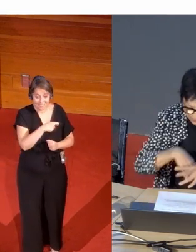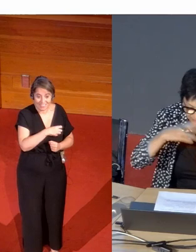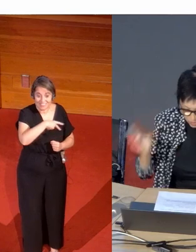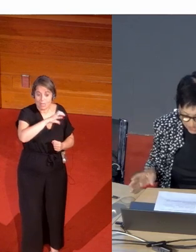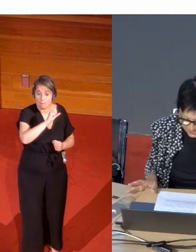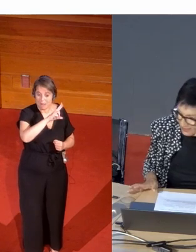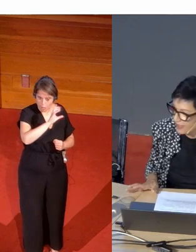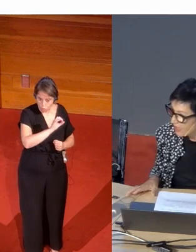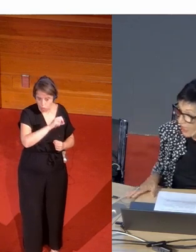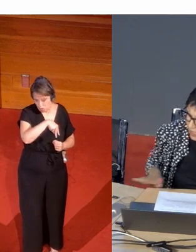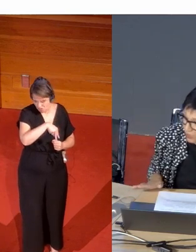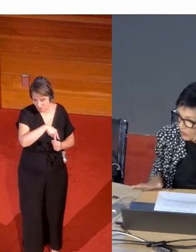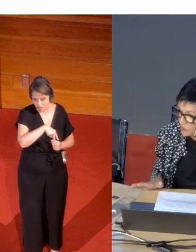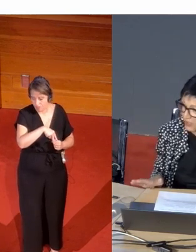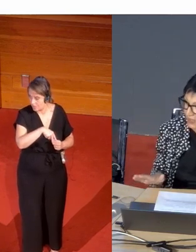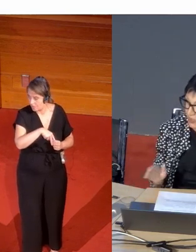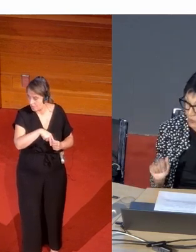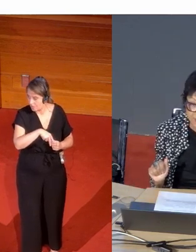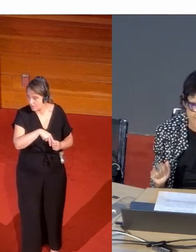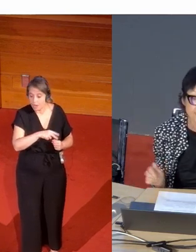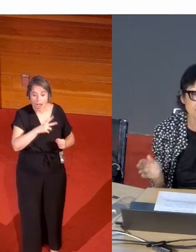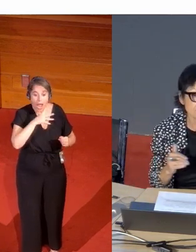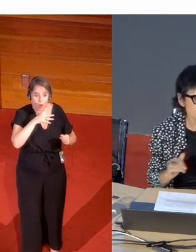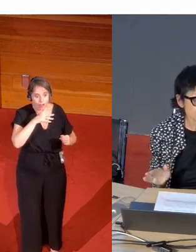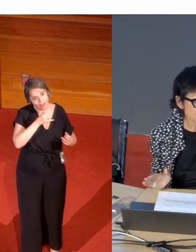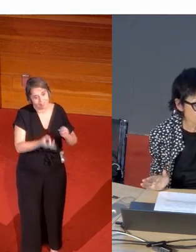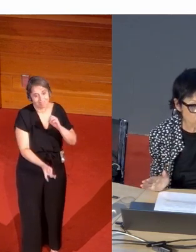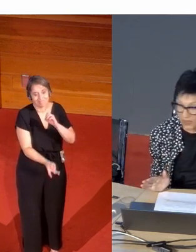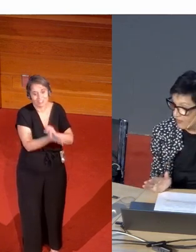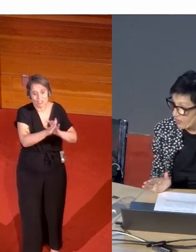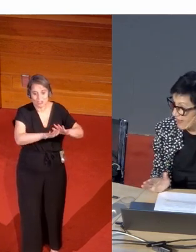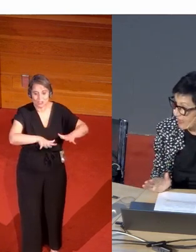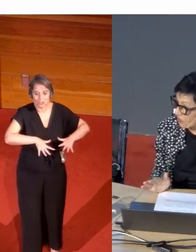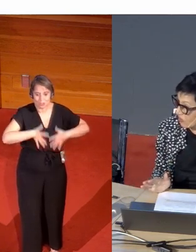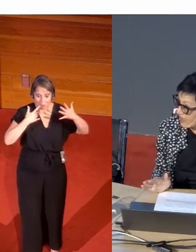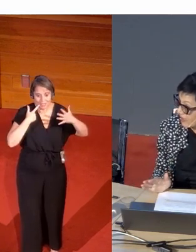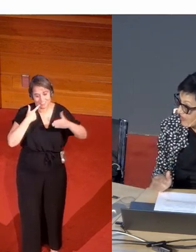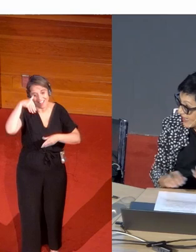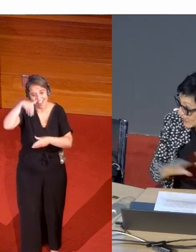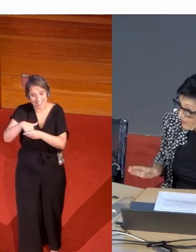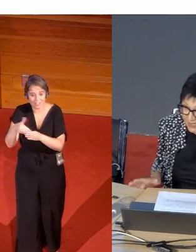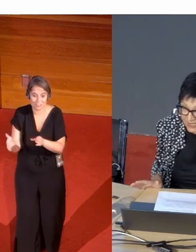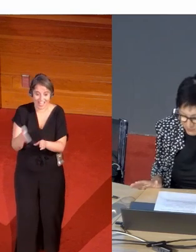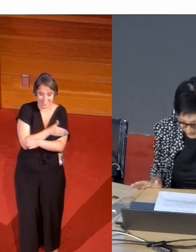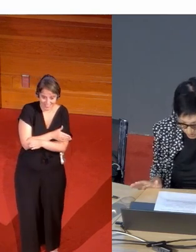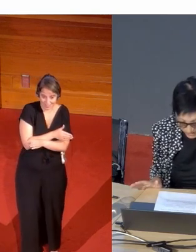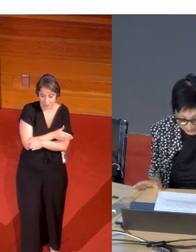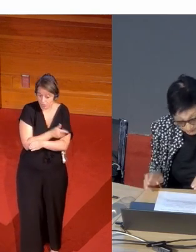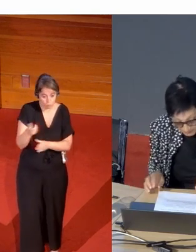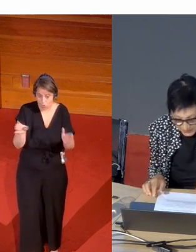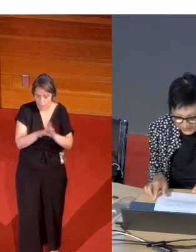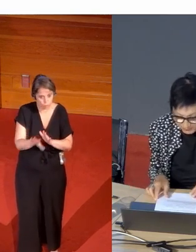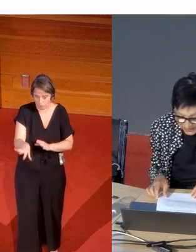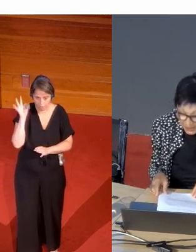esas cosas que hace de ahora os voy a sorprender y convocó elecciones adelantó las elecciones legislativas esa misma